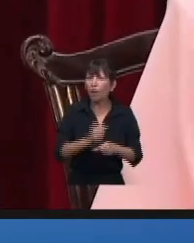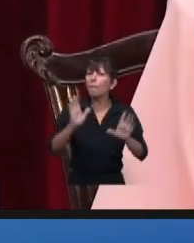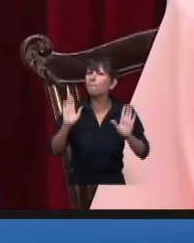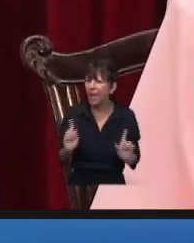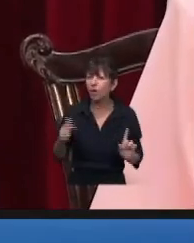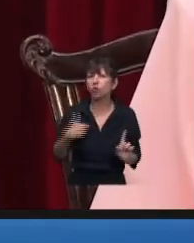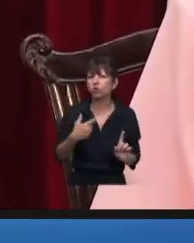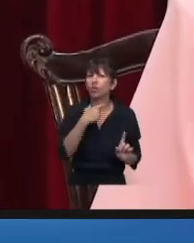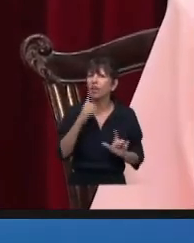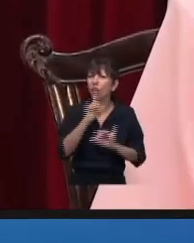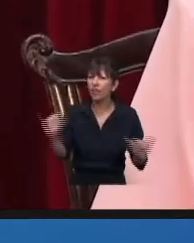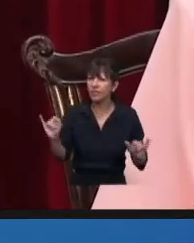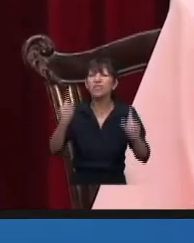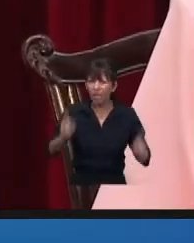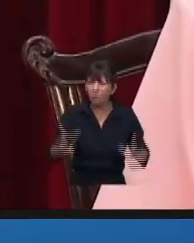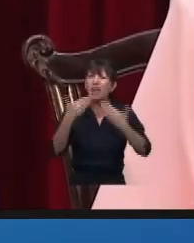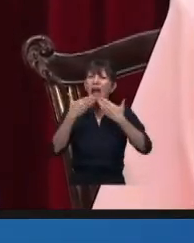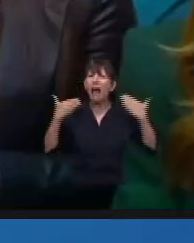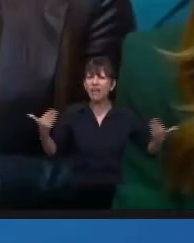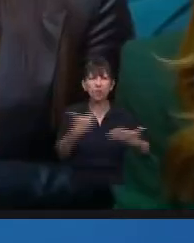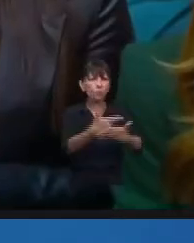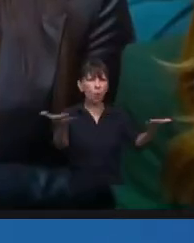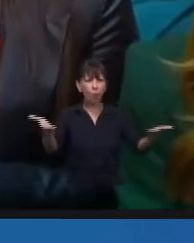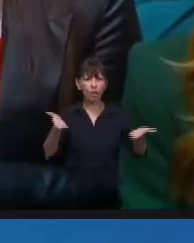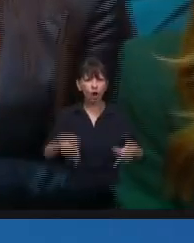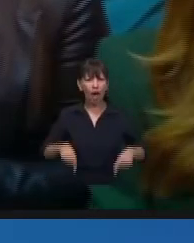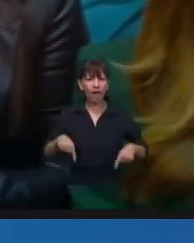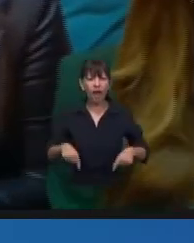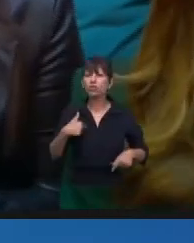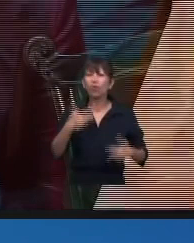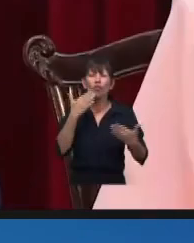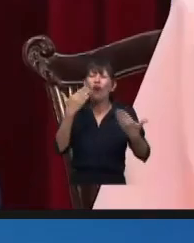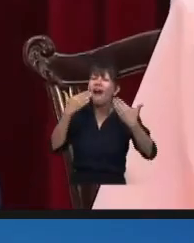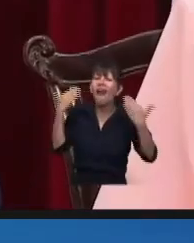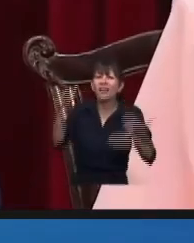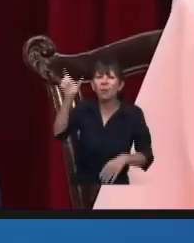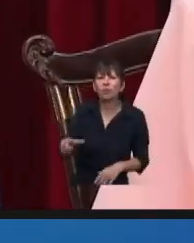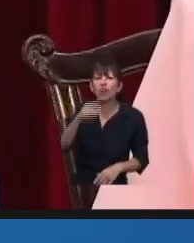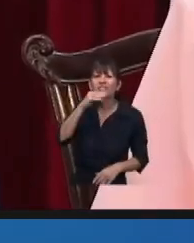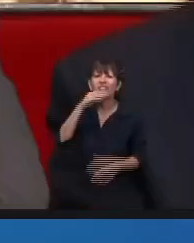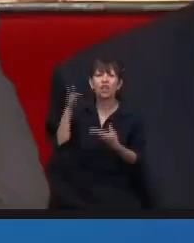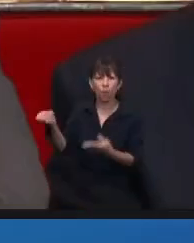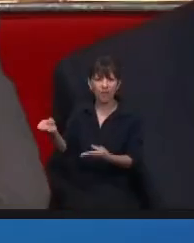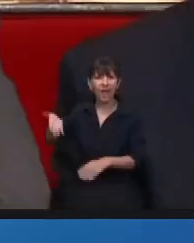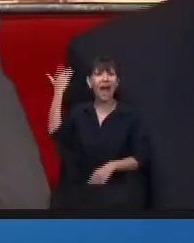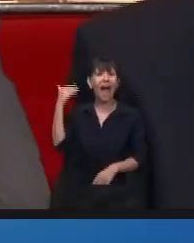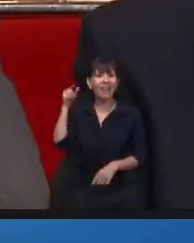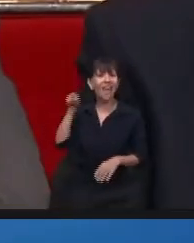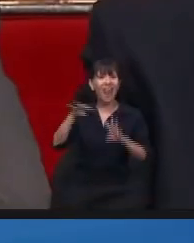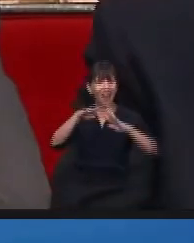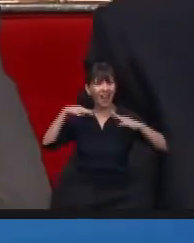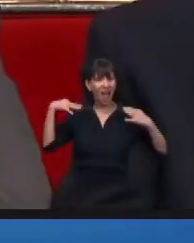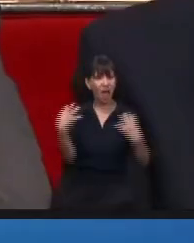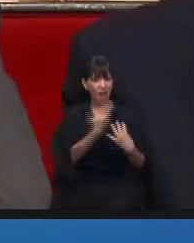planteando cómo la realidad es totalmente distinta a la que recibimos en el 2019. Todos los indicadores de trabajo, de